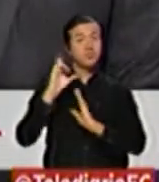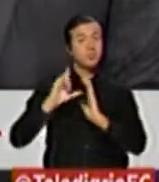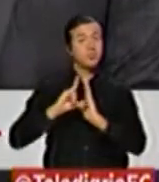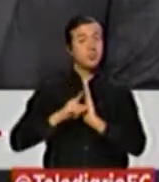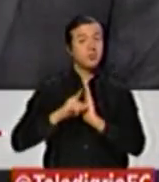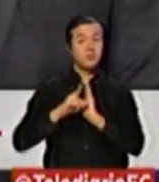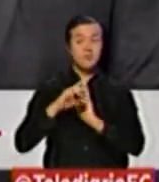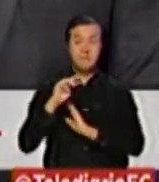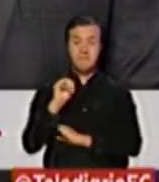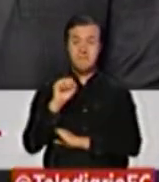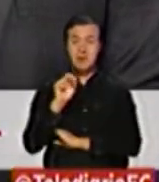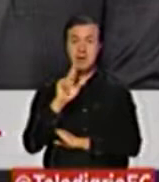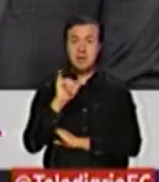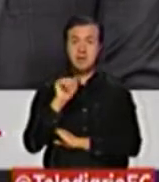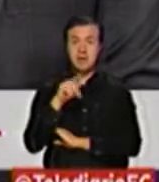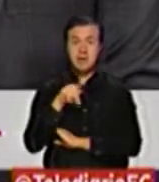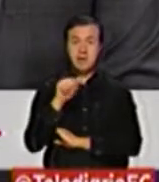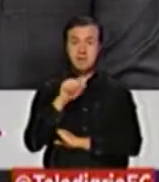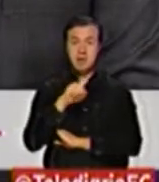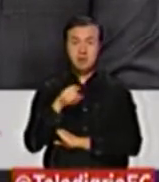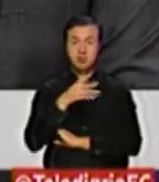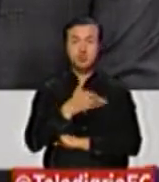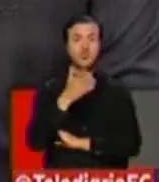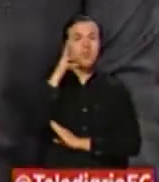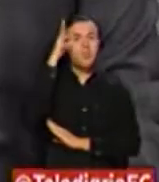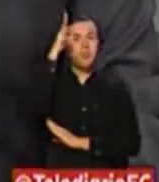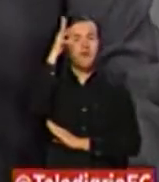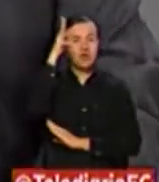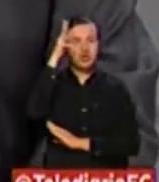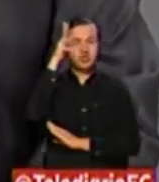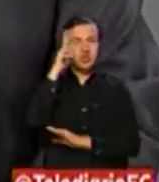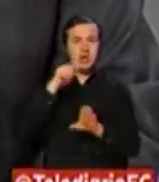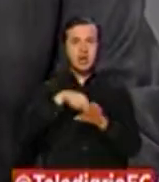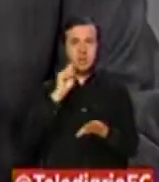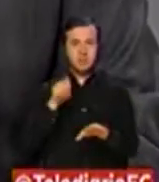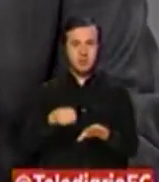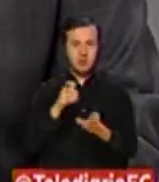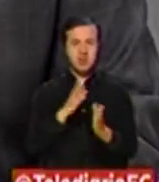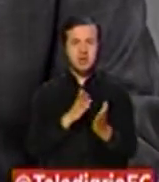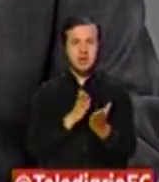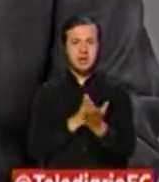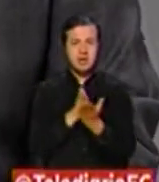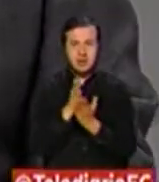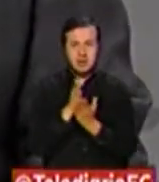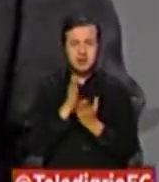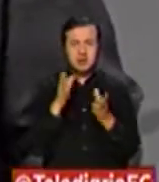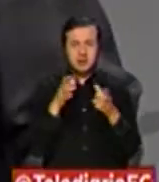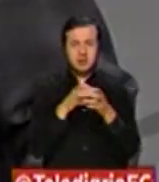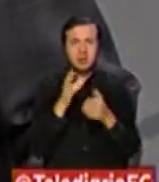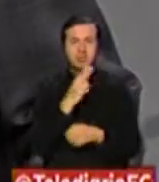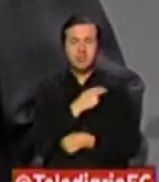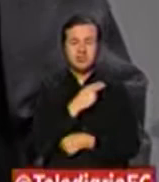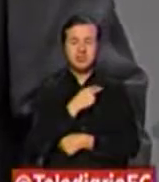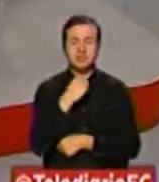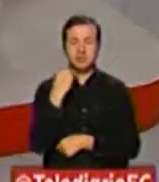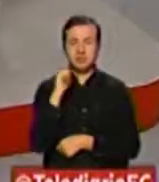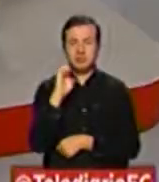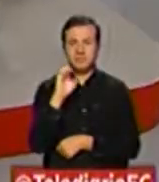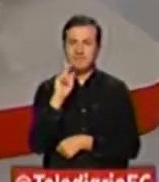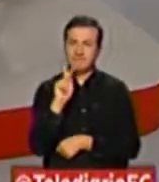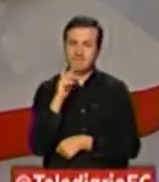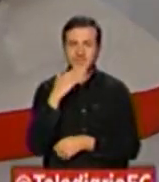7:18 a.m. María Paz Gervis, decana de la Facultad de Ciencias Sociales y Jurídicas de la Universidad SEC, se encuentra esta mañana aquí. Gracias por